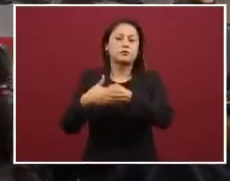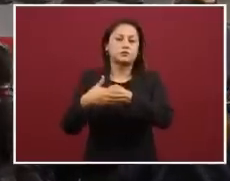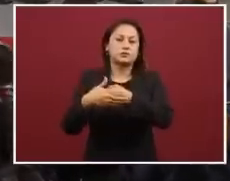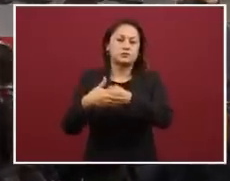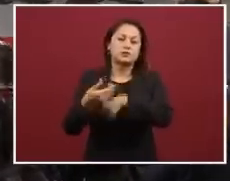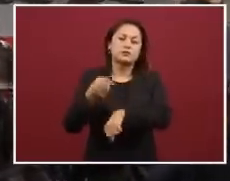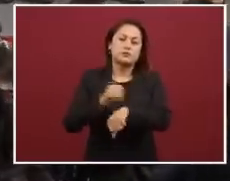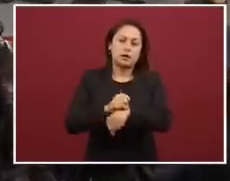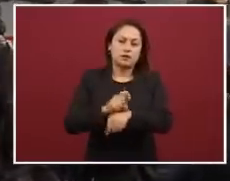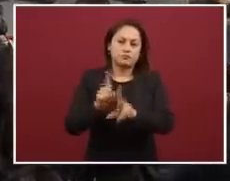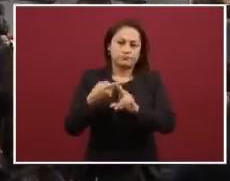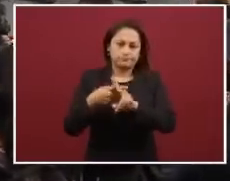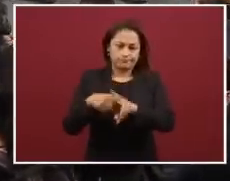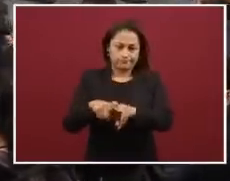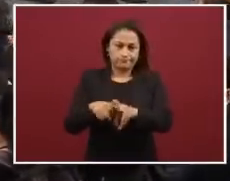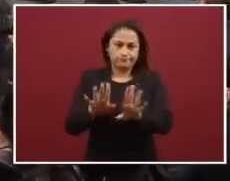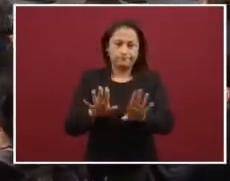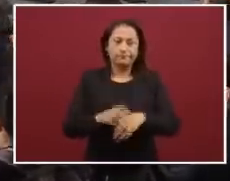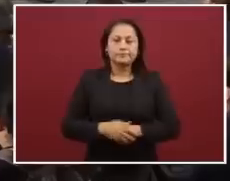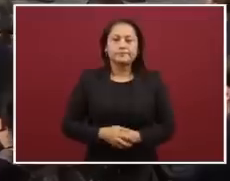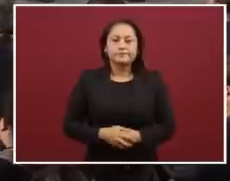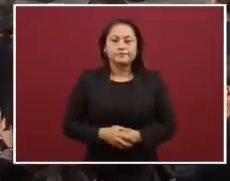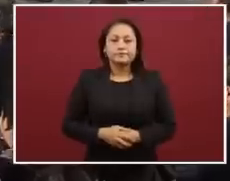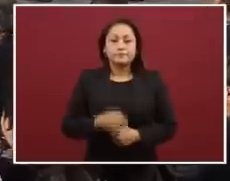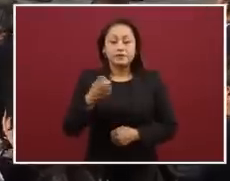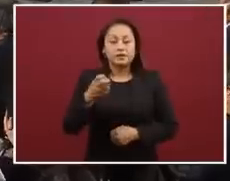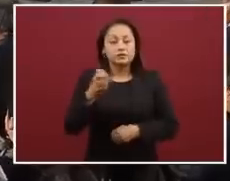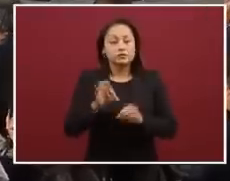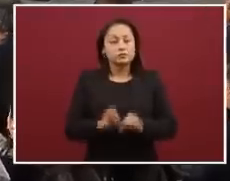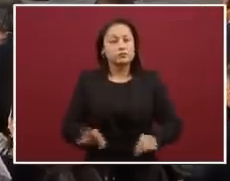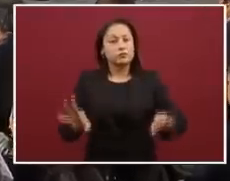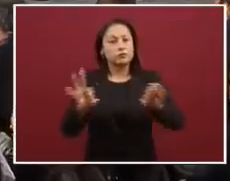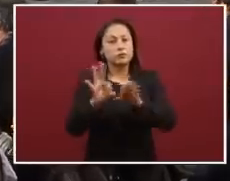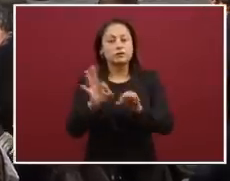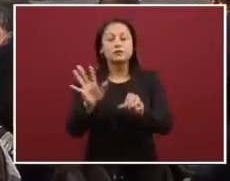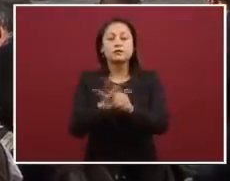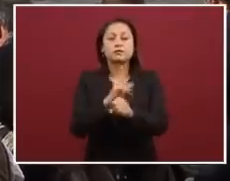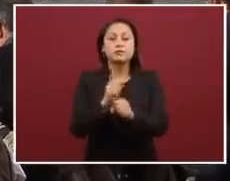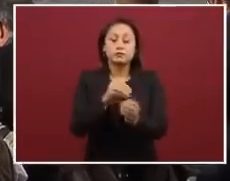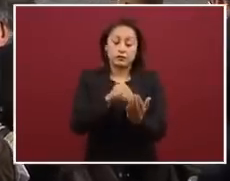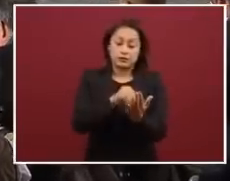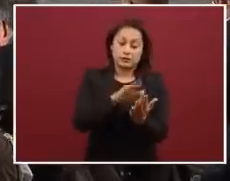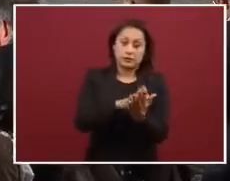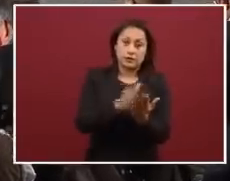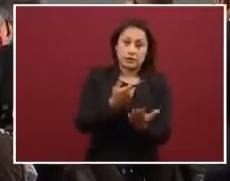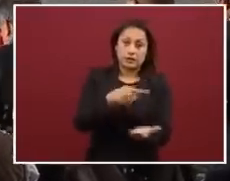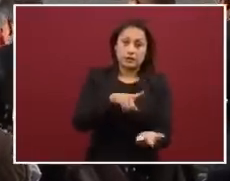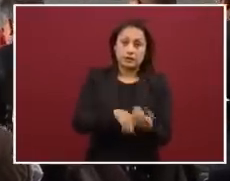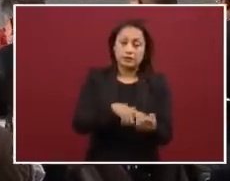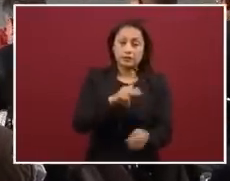Subrayo esto último porque ha sido el planteamiento mexicano desde el primer día.